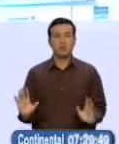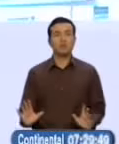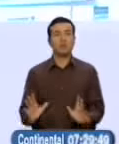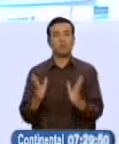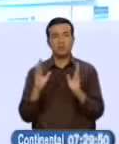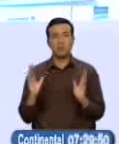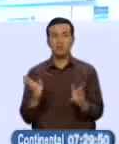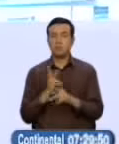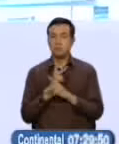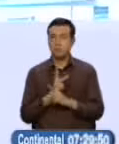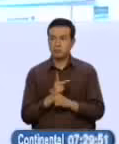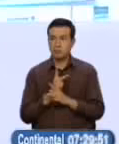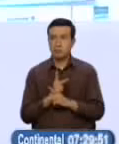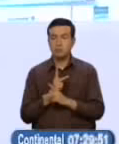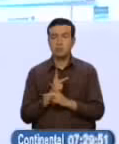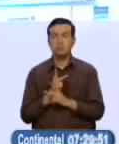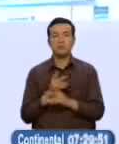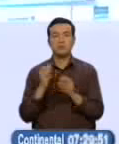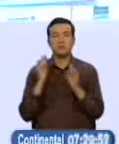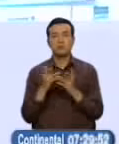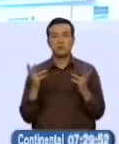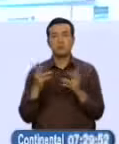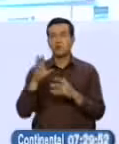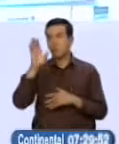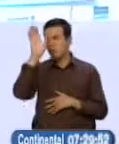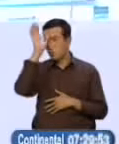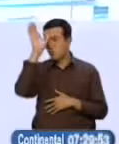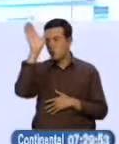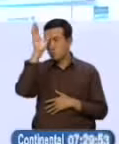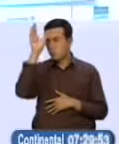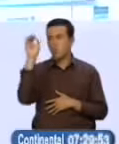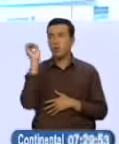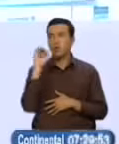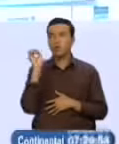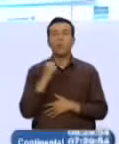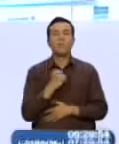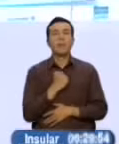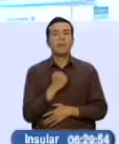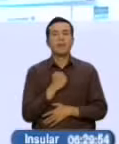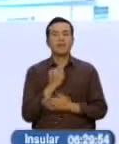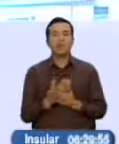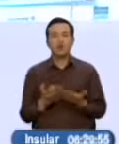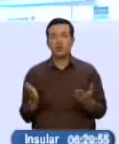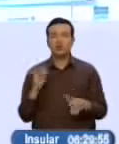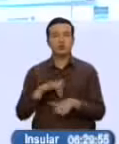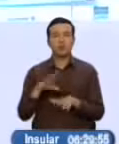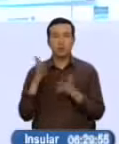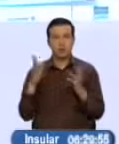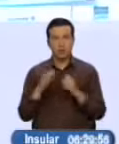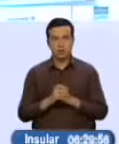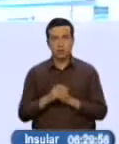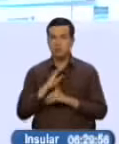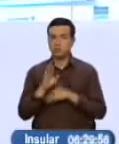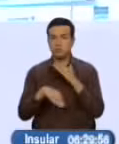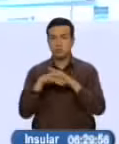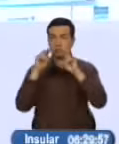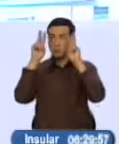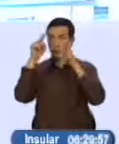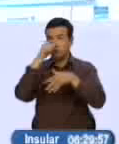el cuidado, la revitalización de cultura o de patrimonio intangible. Así es que todos estos